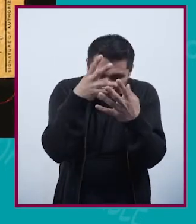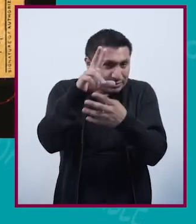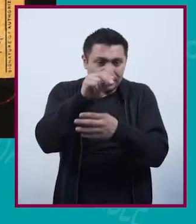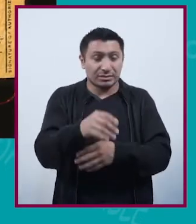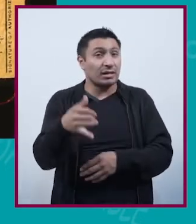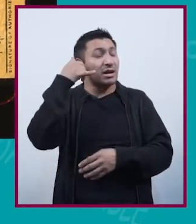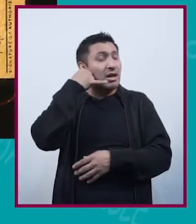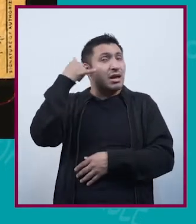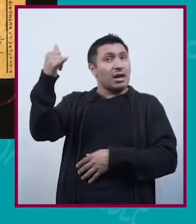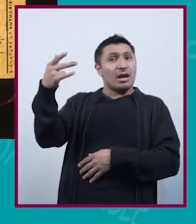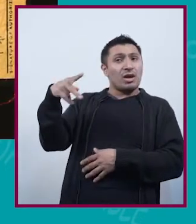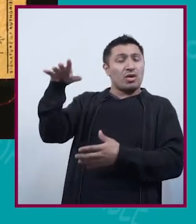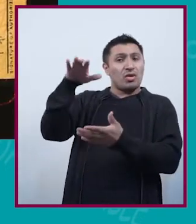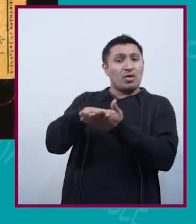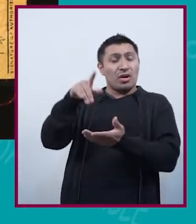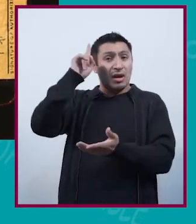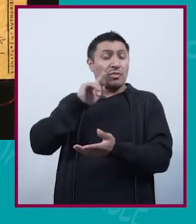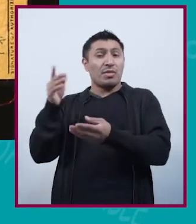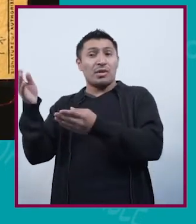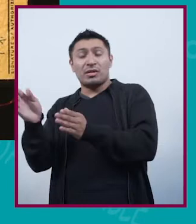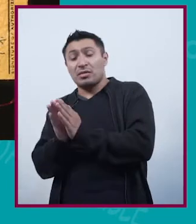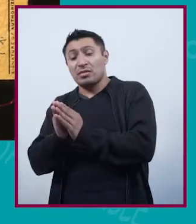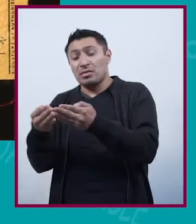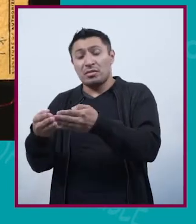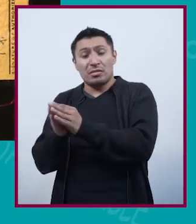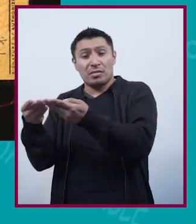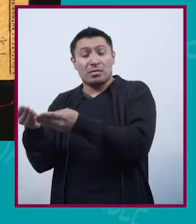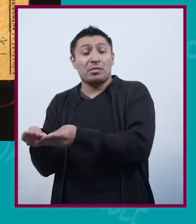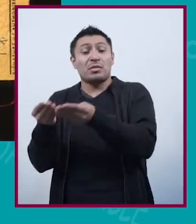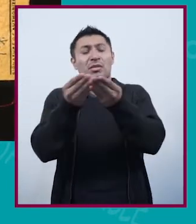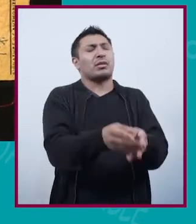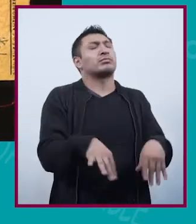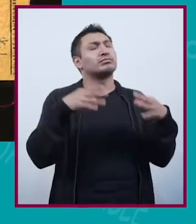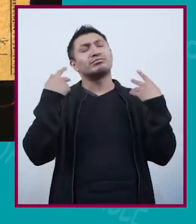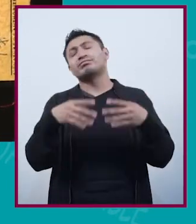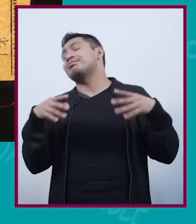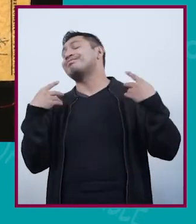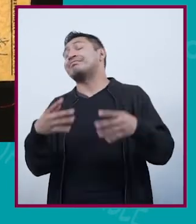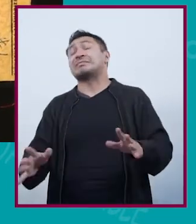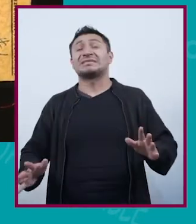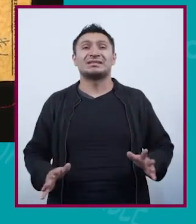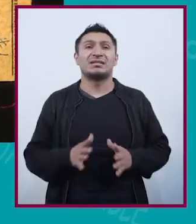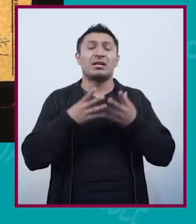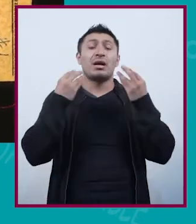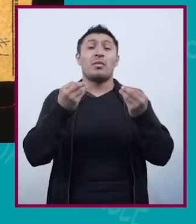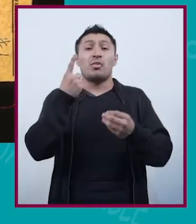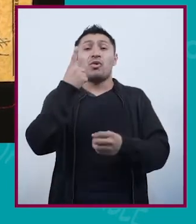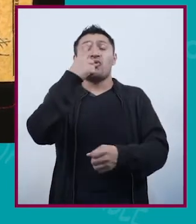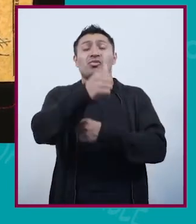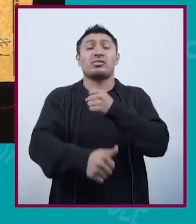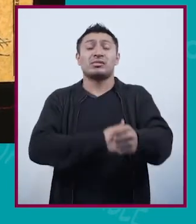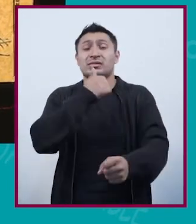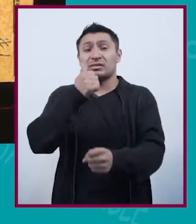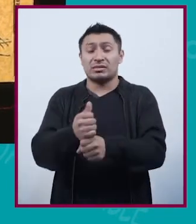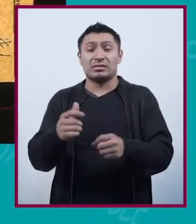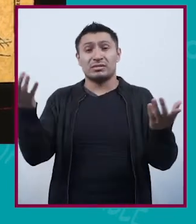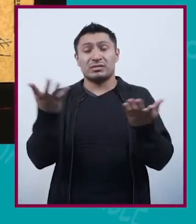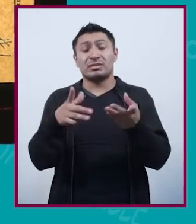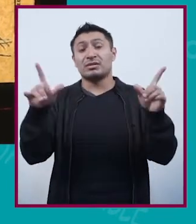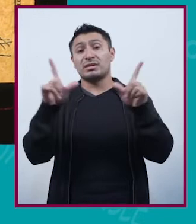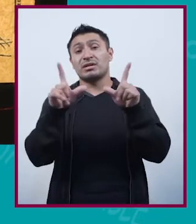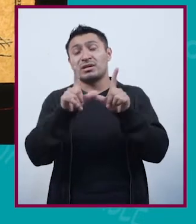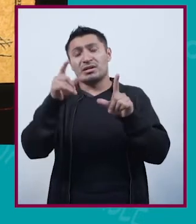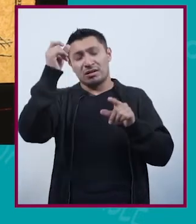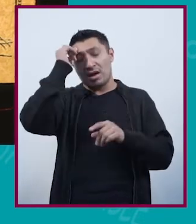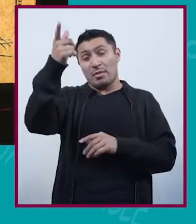evitar pasar vergüenzas, telefoneó a su esposa para que le llevara la cartera. Este suceso lo impactó de tal manera que un año